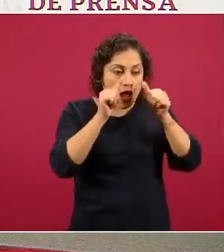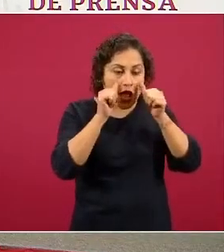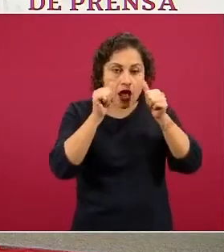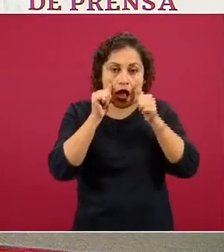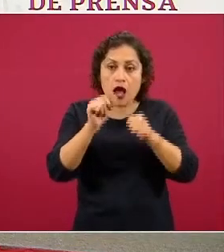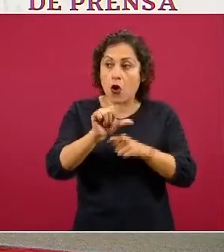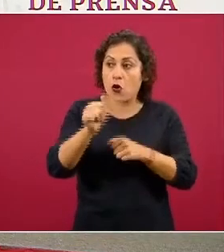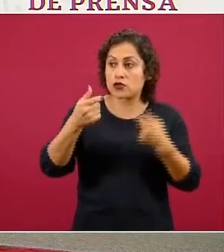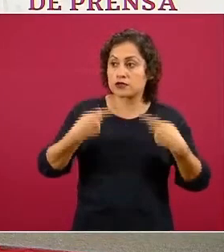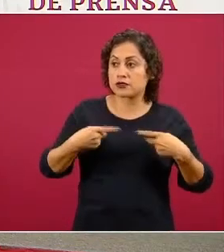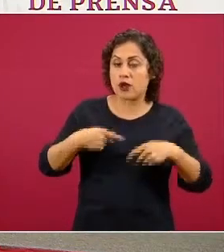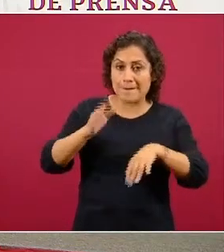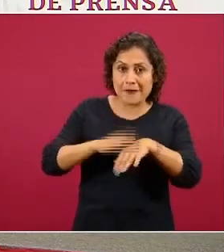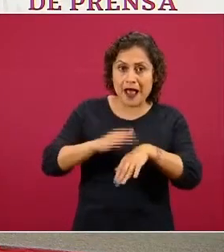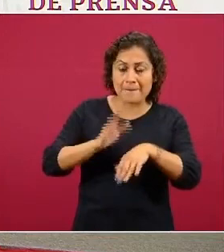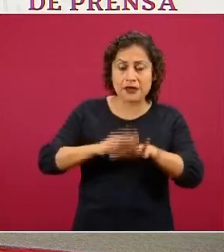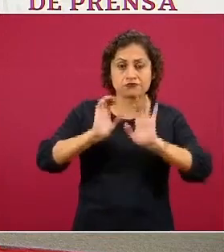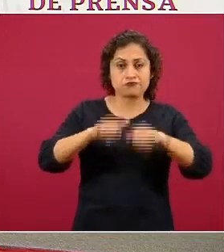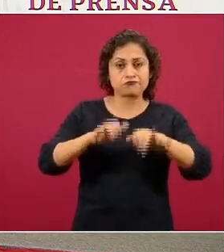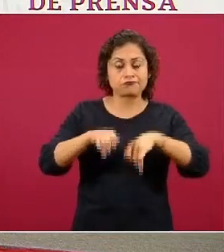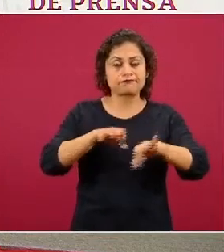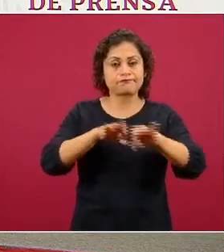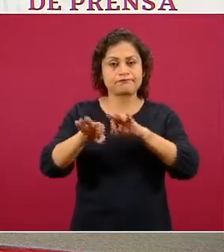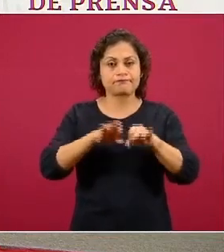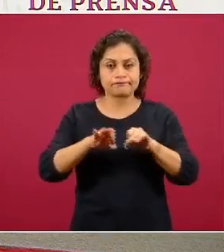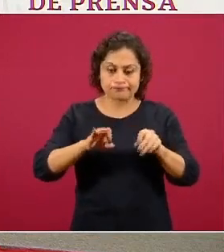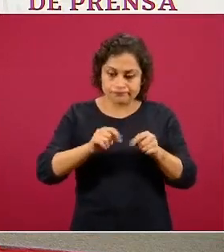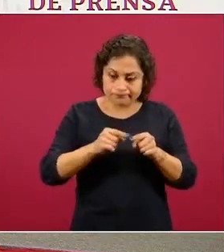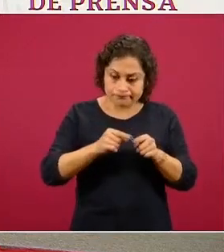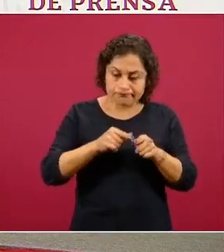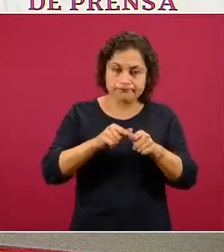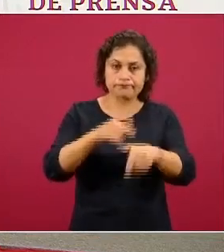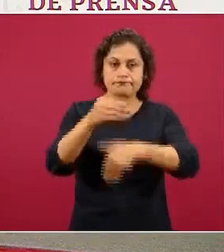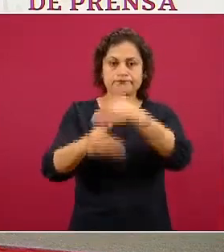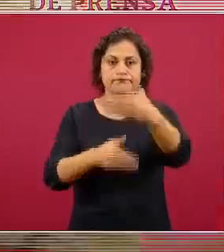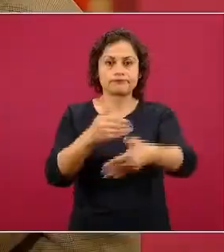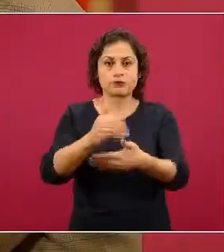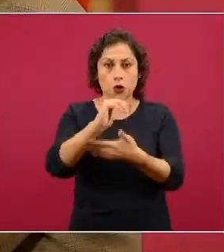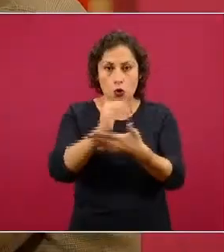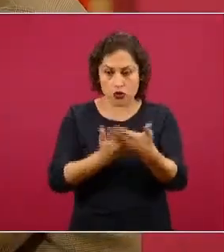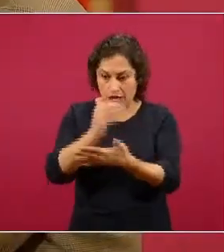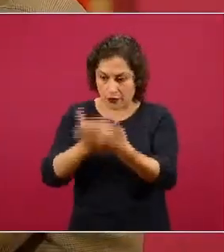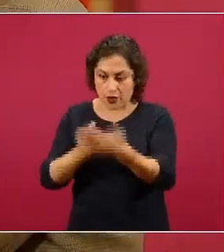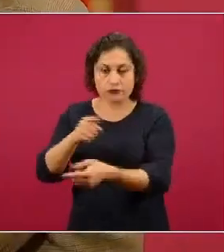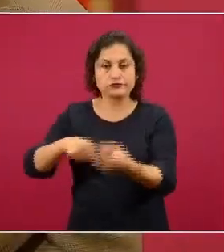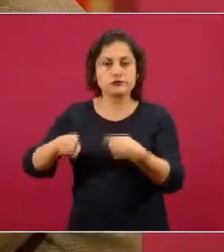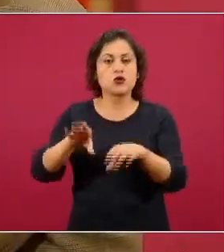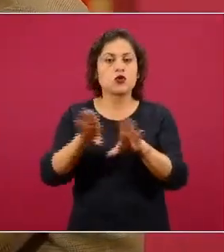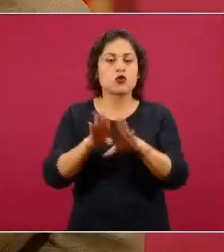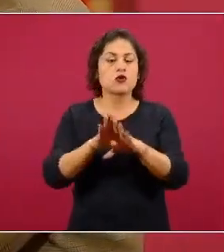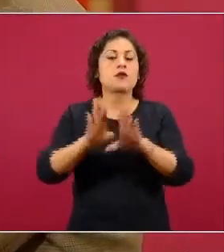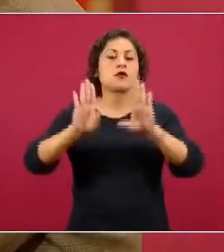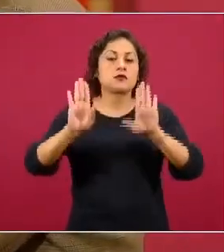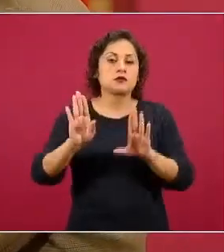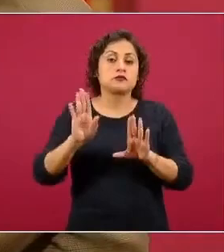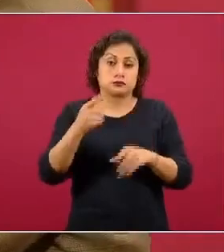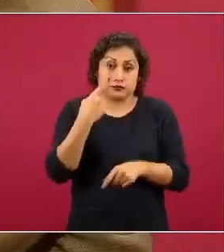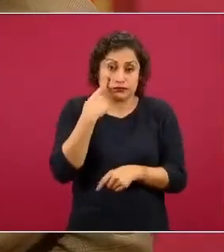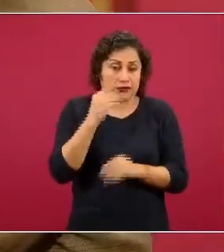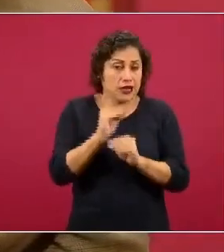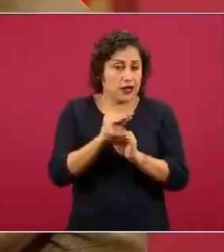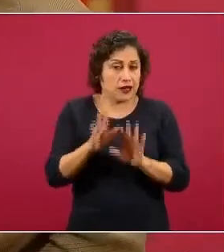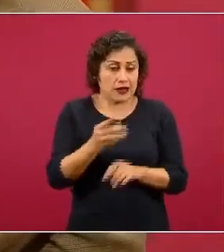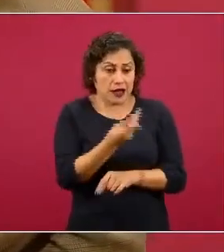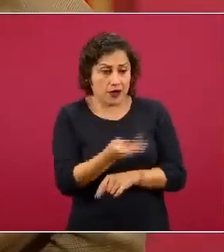se han mantenido gran parte de los contratos y pues la idea es que tampoco, son personas,